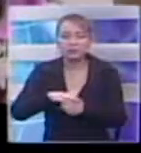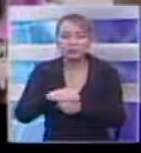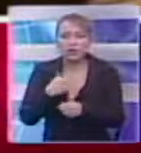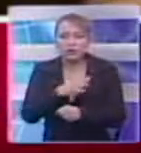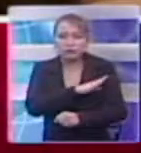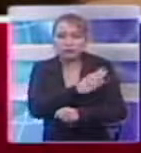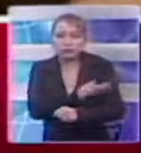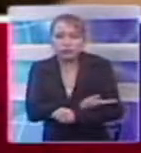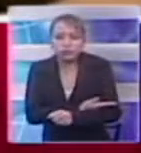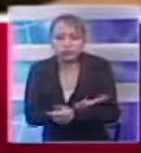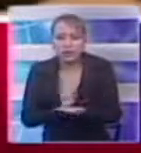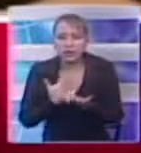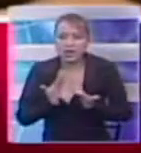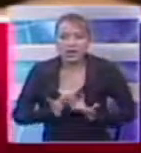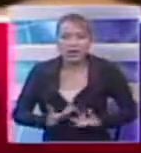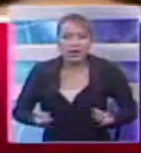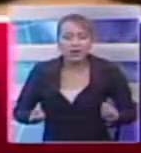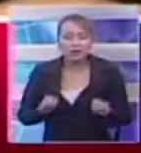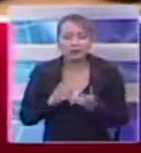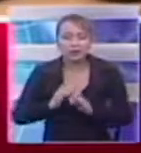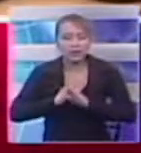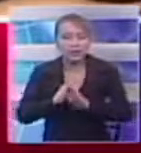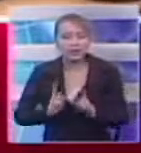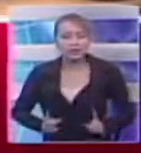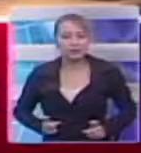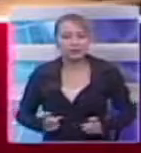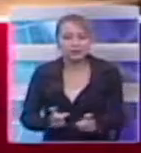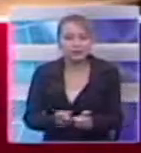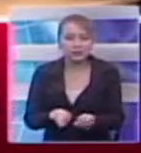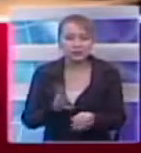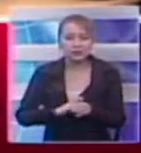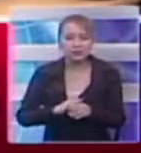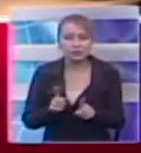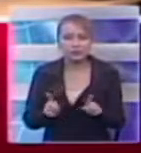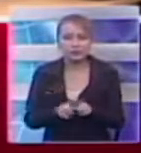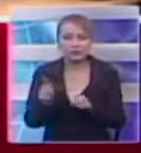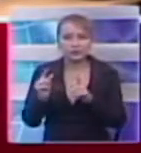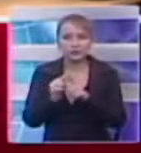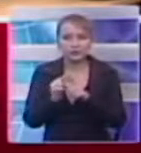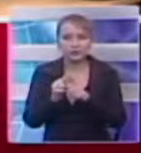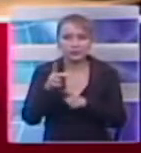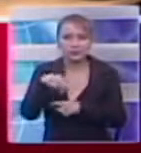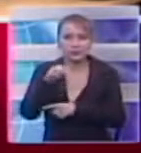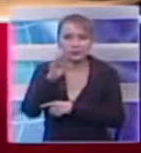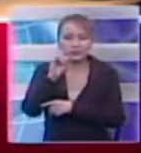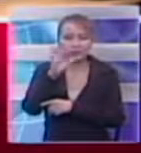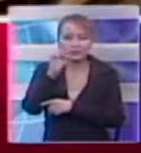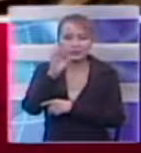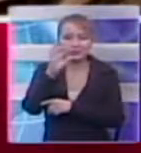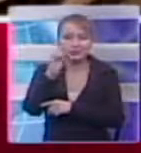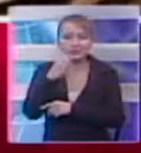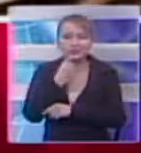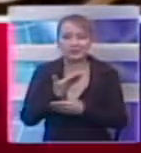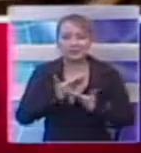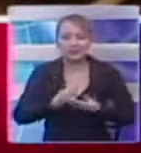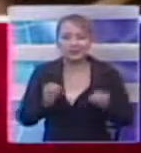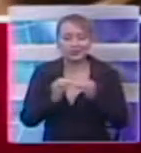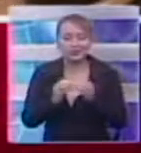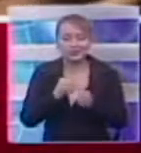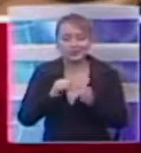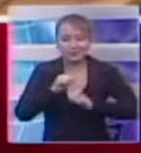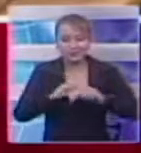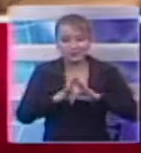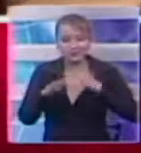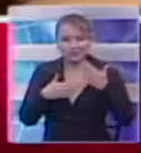energizante, antioxidante, anticancerígena, provida, como lo dice su palabra, probiótico, que nos desintoxica, nos